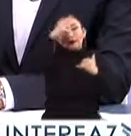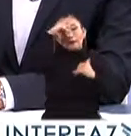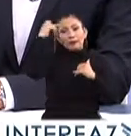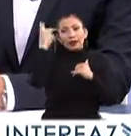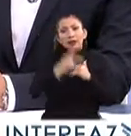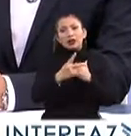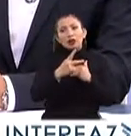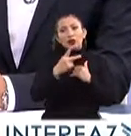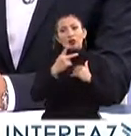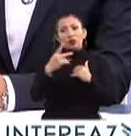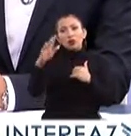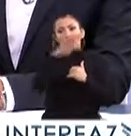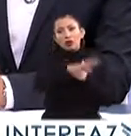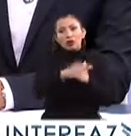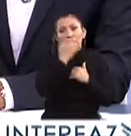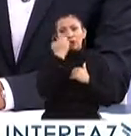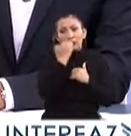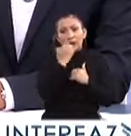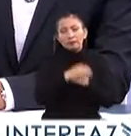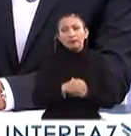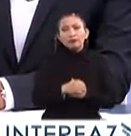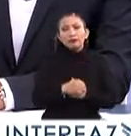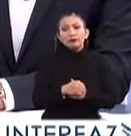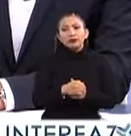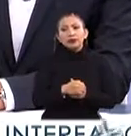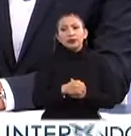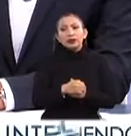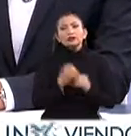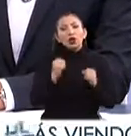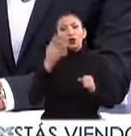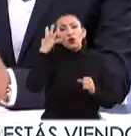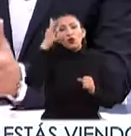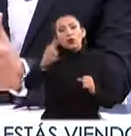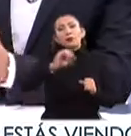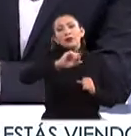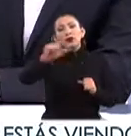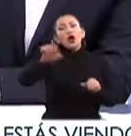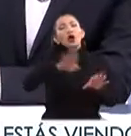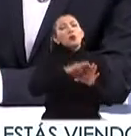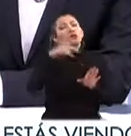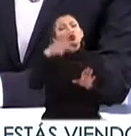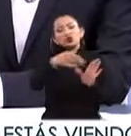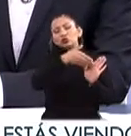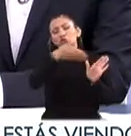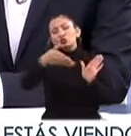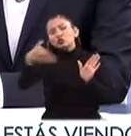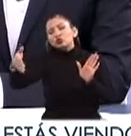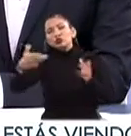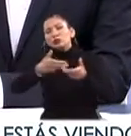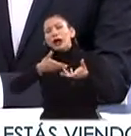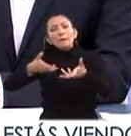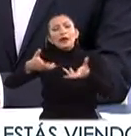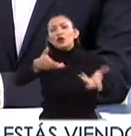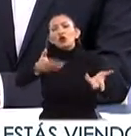mexicanos dentro de la academia y seguramente en un futuro en la parte profesional. ¿Cómo ha sido toda esta transición?